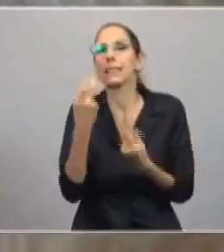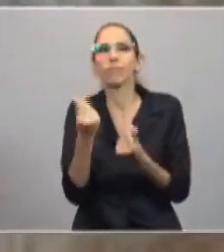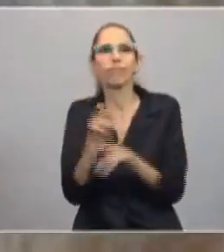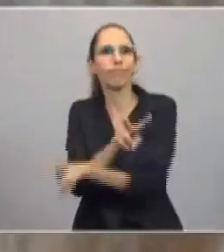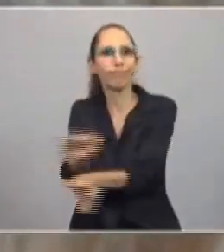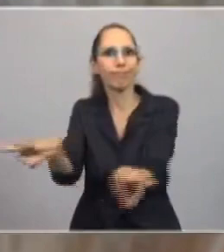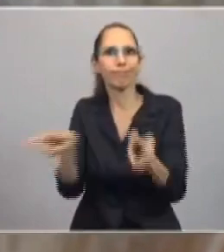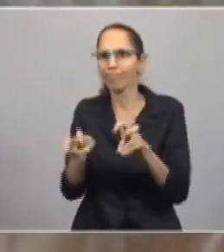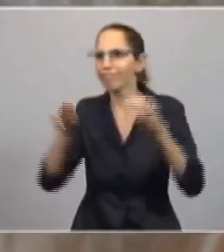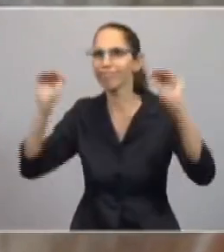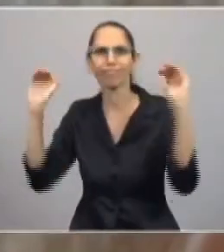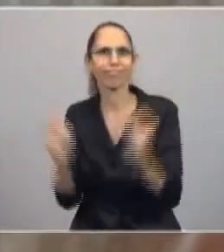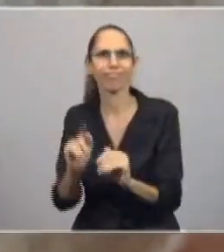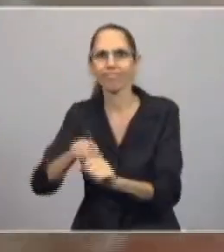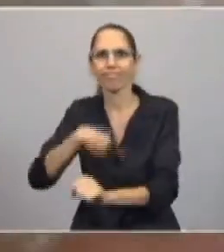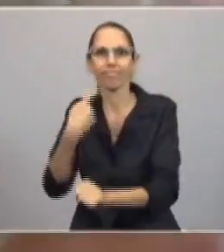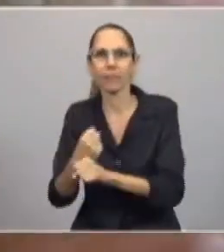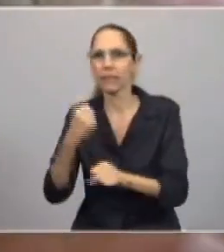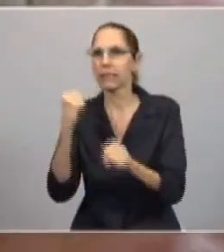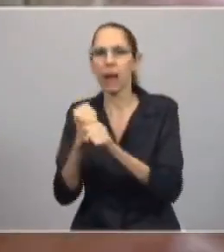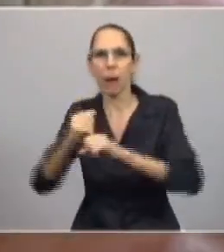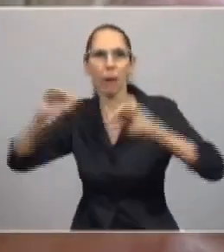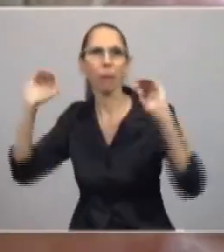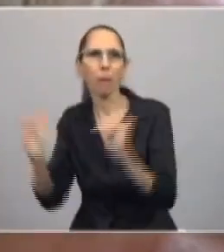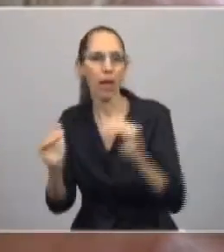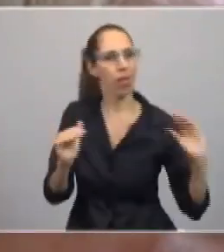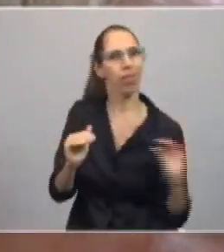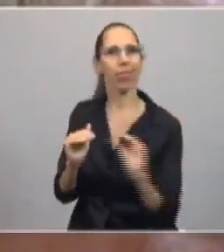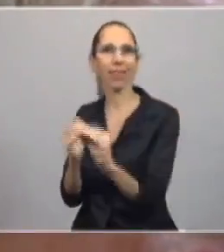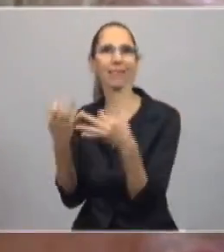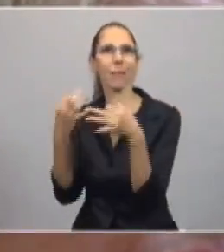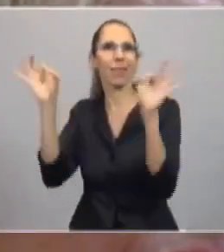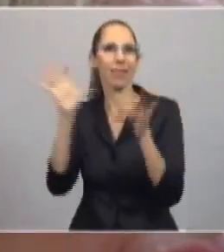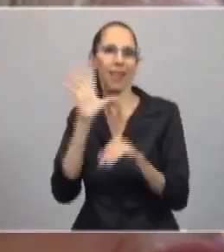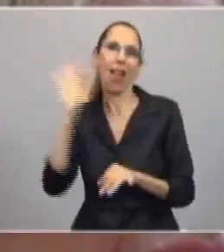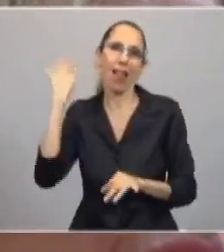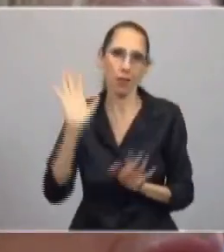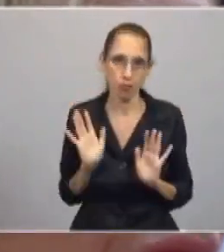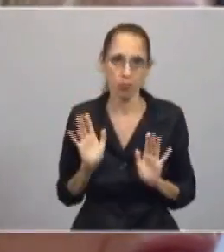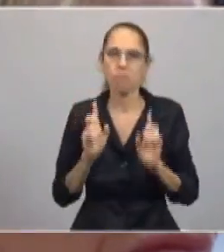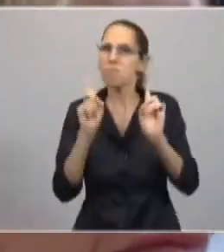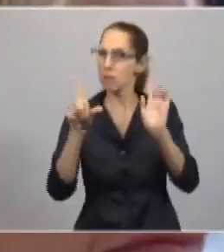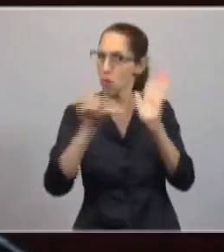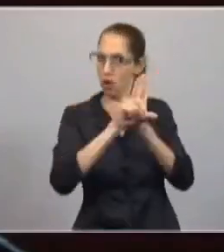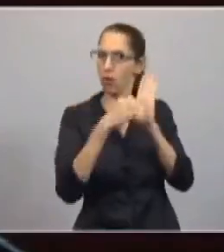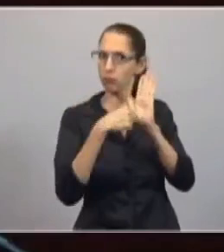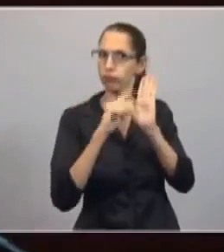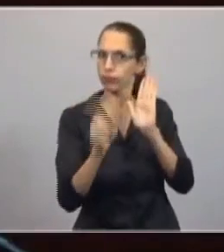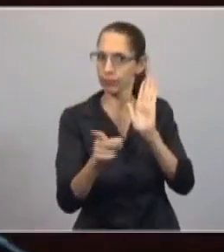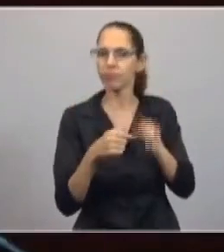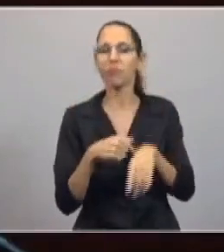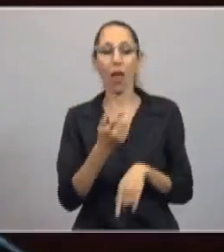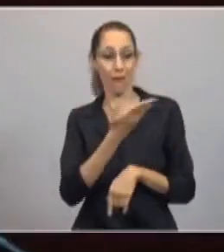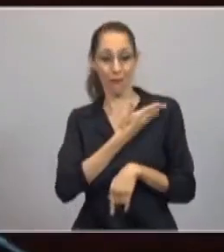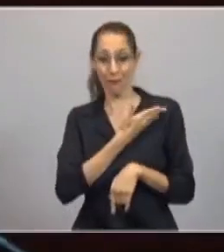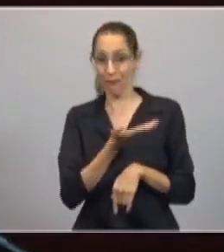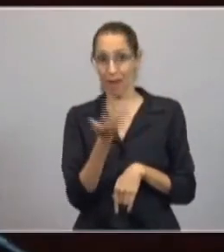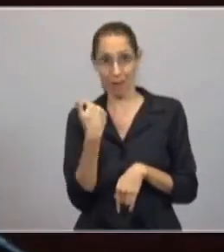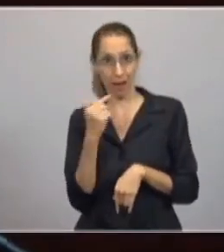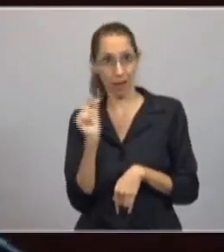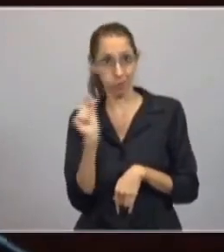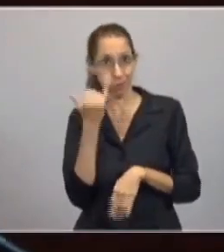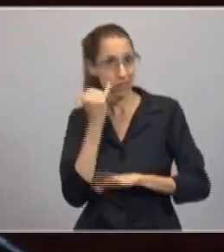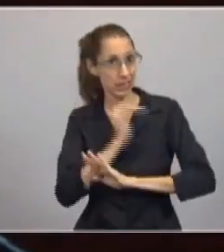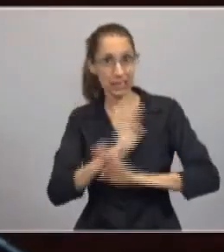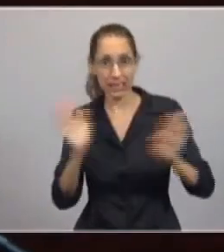recaudación producto del desplome de la actividad. Tal y como estaba establecido en la ley, en febrero se distribuyó